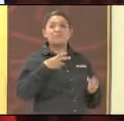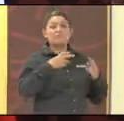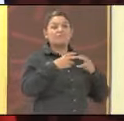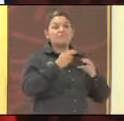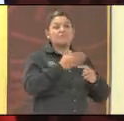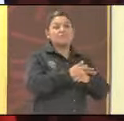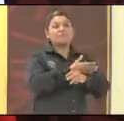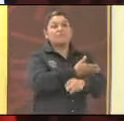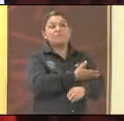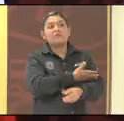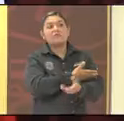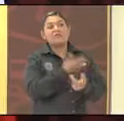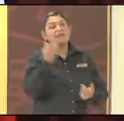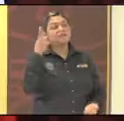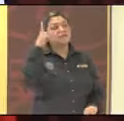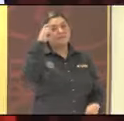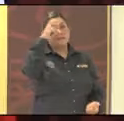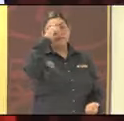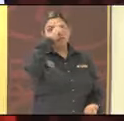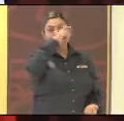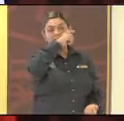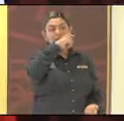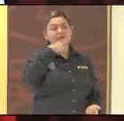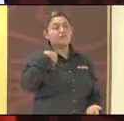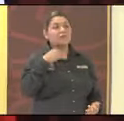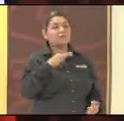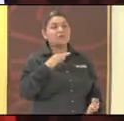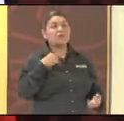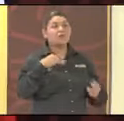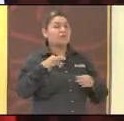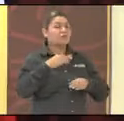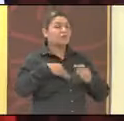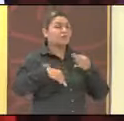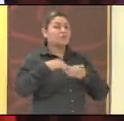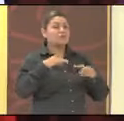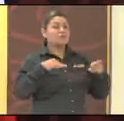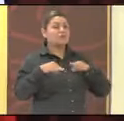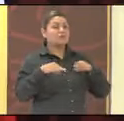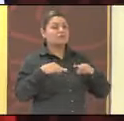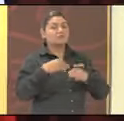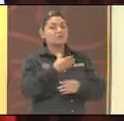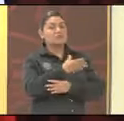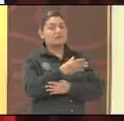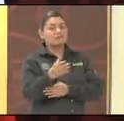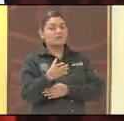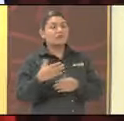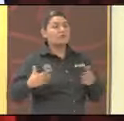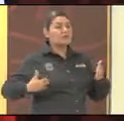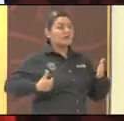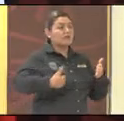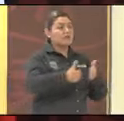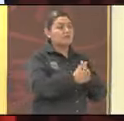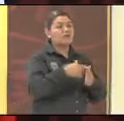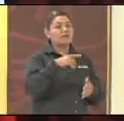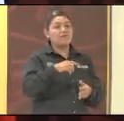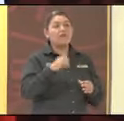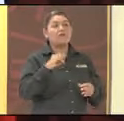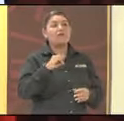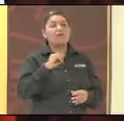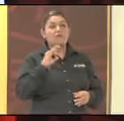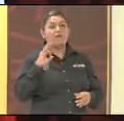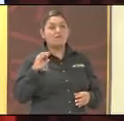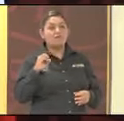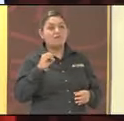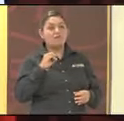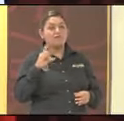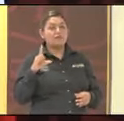sea, difícilmente hubiéramos podido haber hecho nosotros todos los trabajos de campo en los límites municipales oficiales, trabajos de